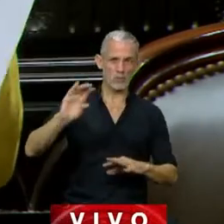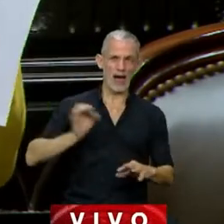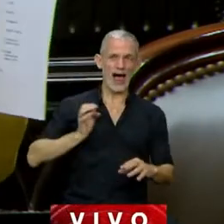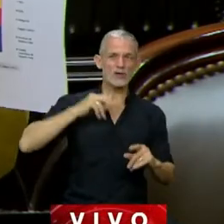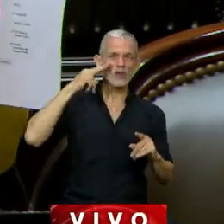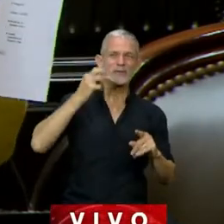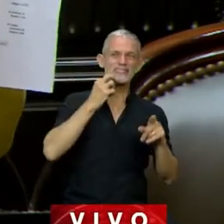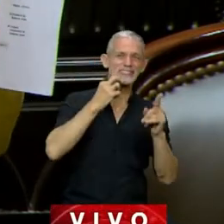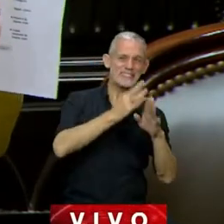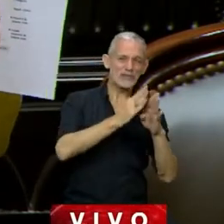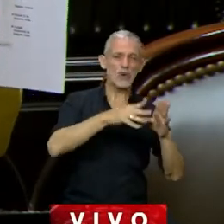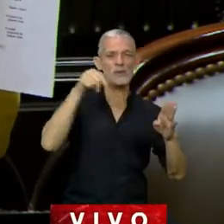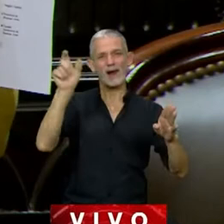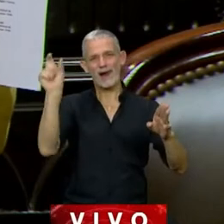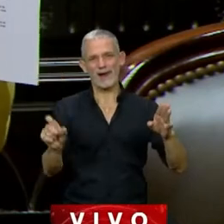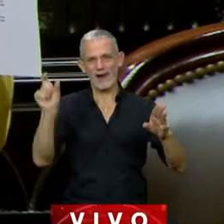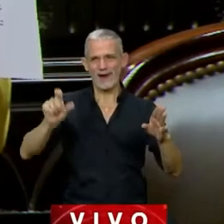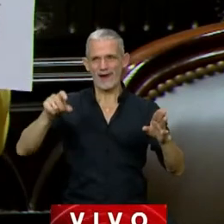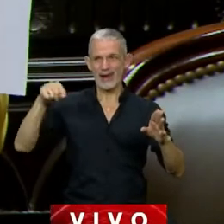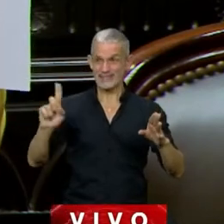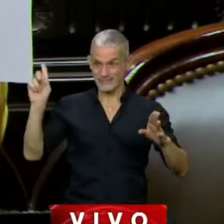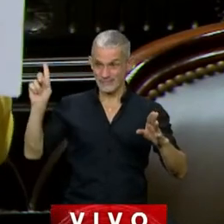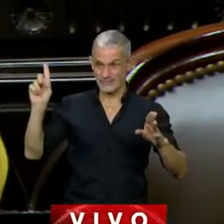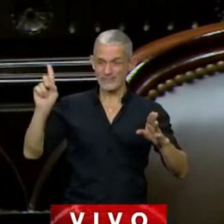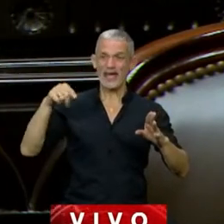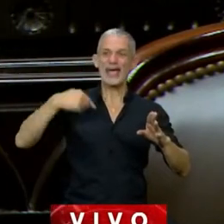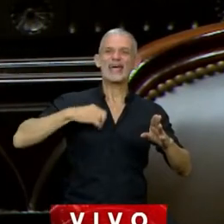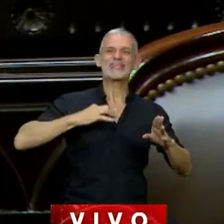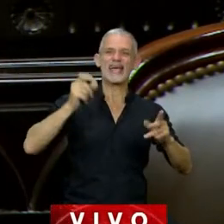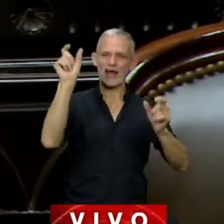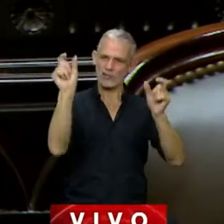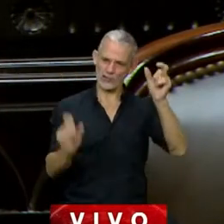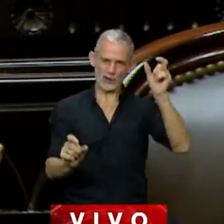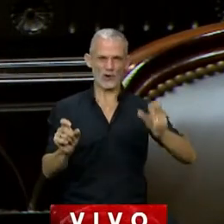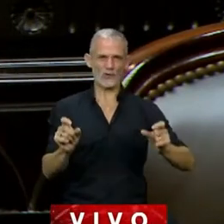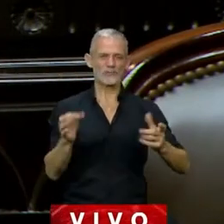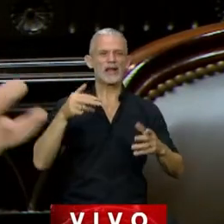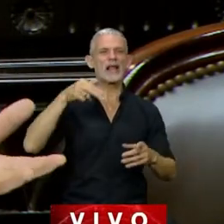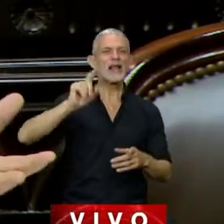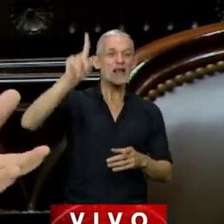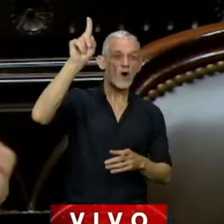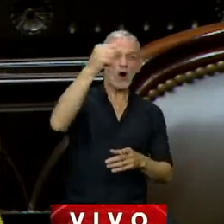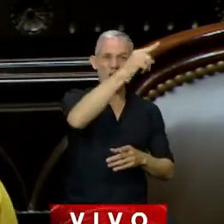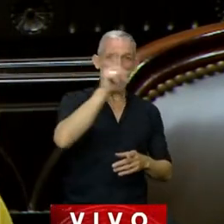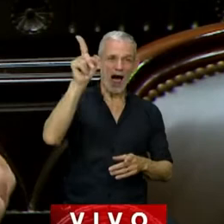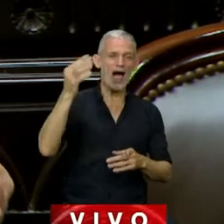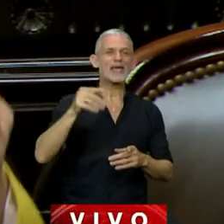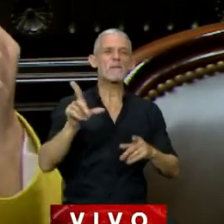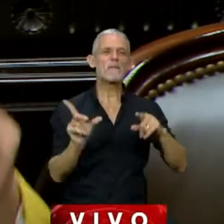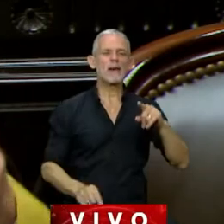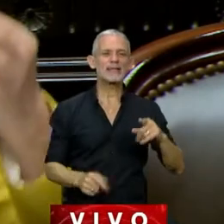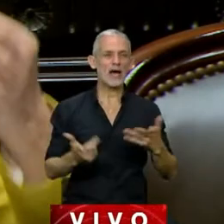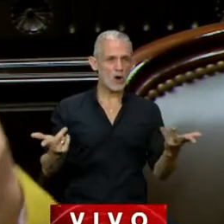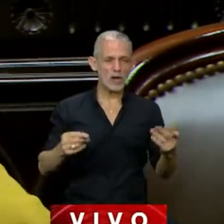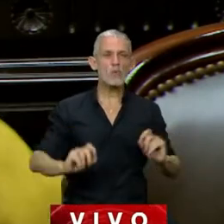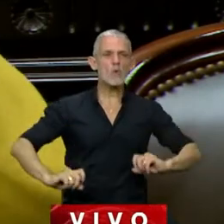año 2019 y esta es la de este año. Se ha, el NOA y el NEA y la Patagonia